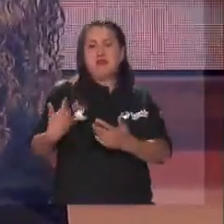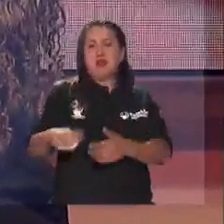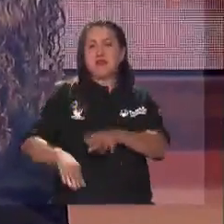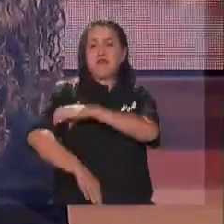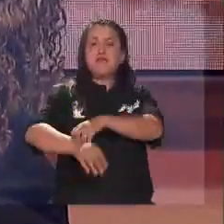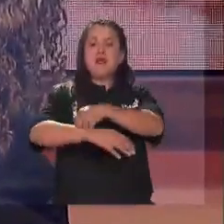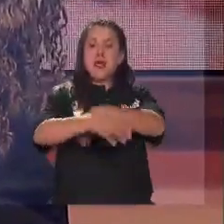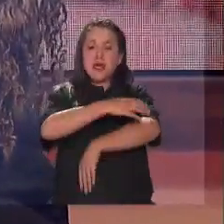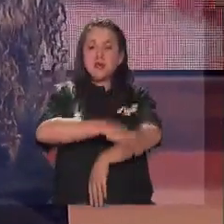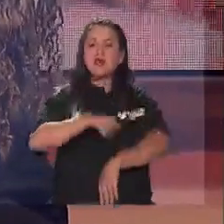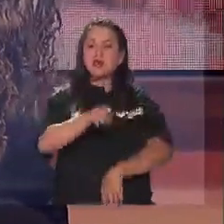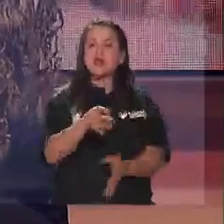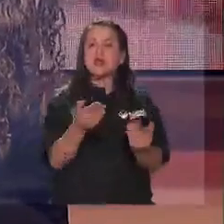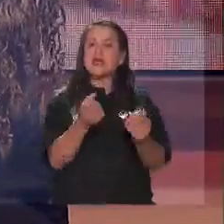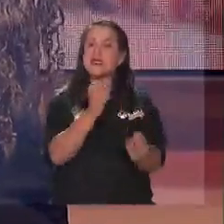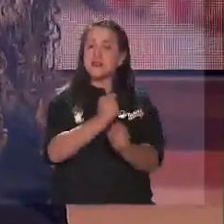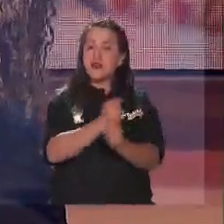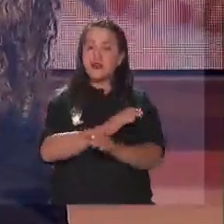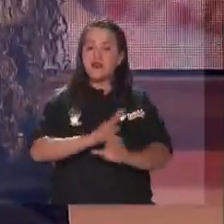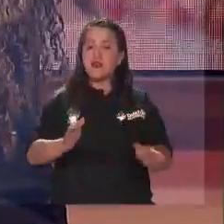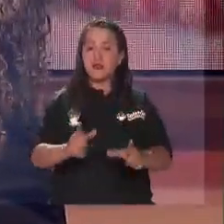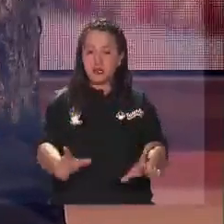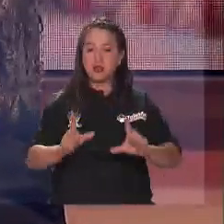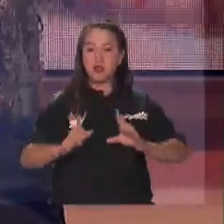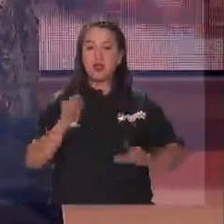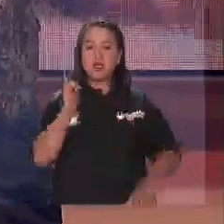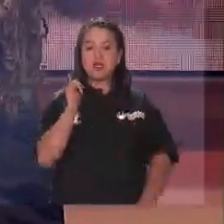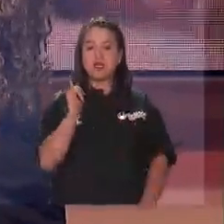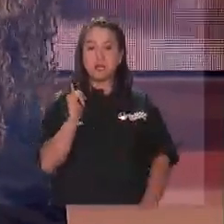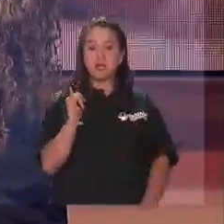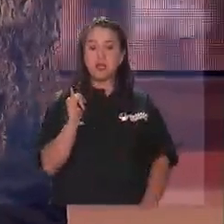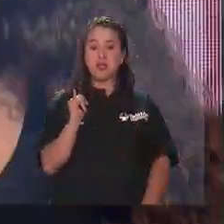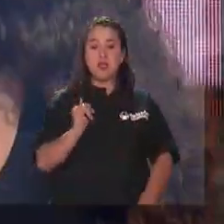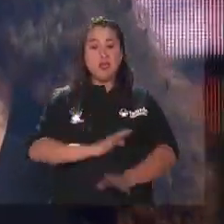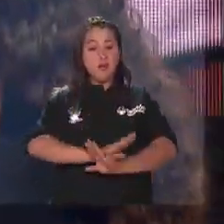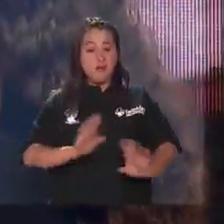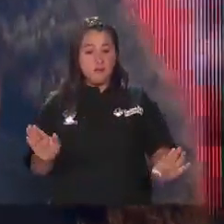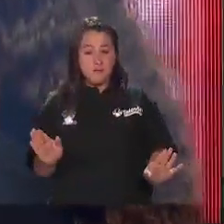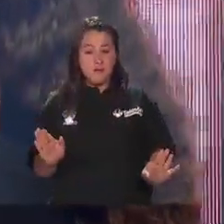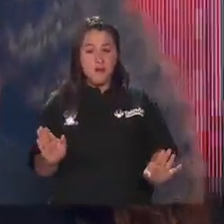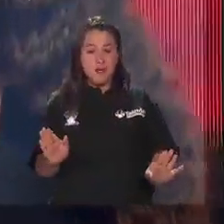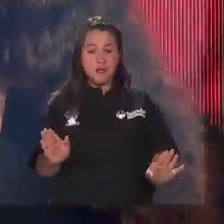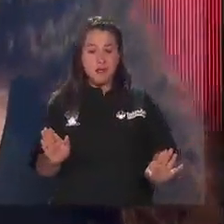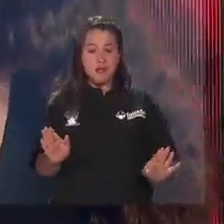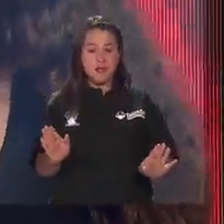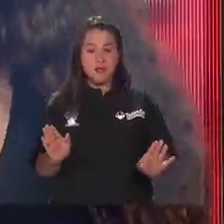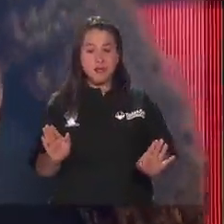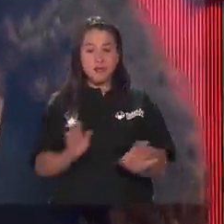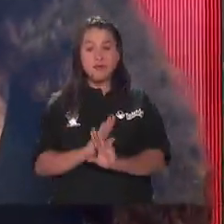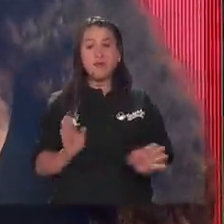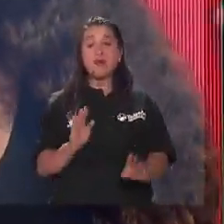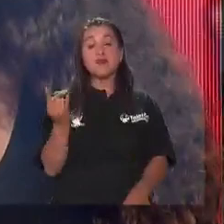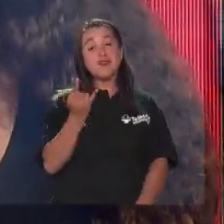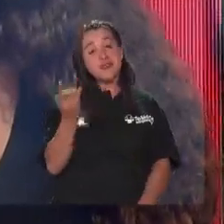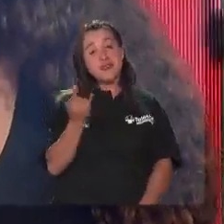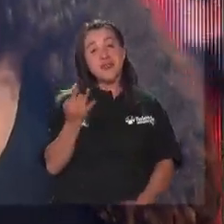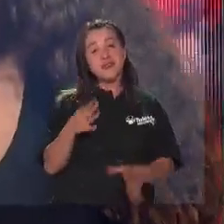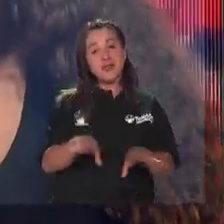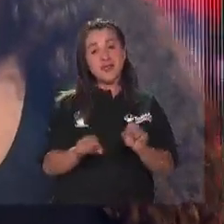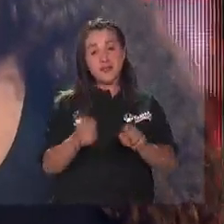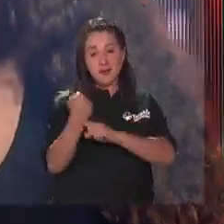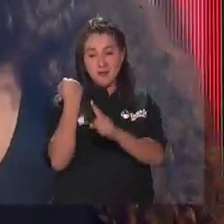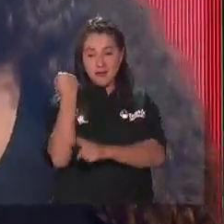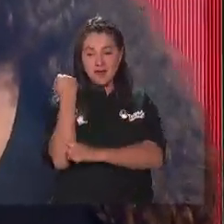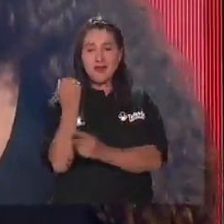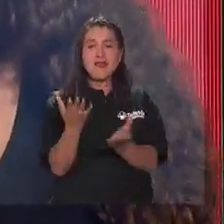además es trabajo una vez que te titules. Así es, yo una vez que salga de la universidad y sea abogada,